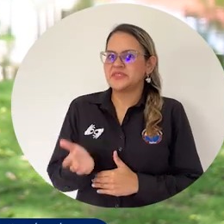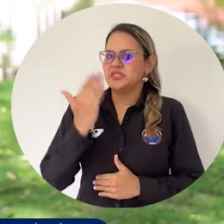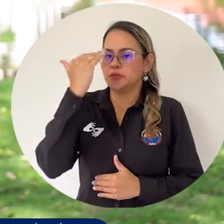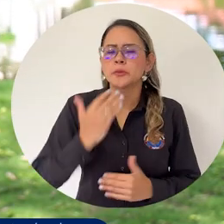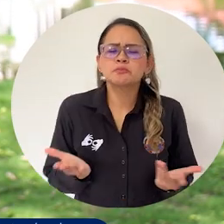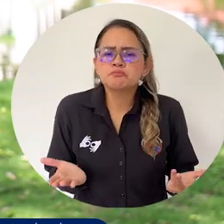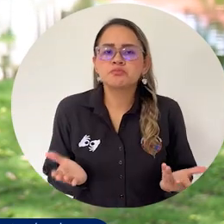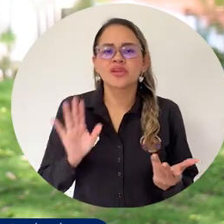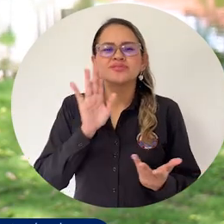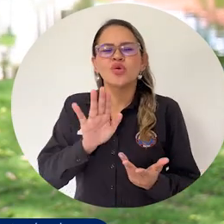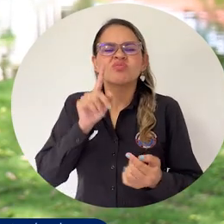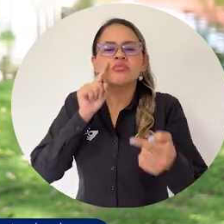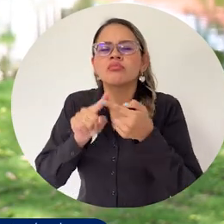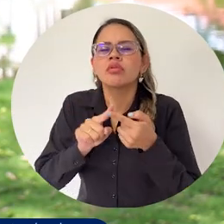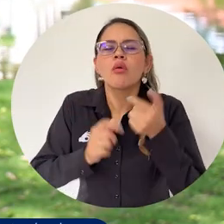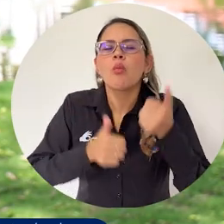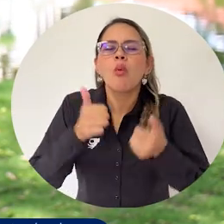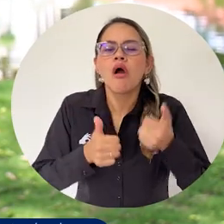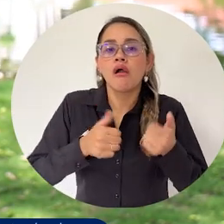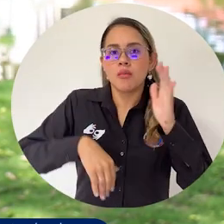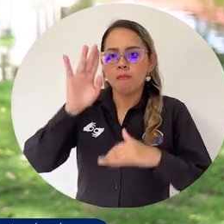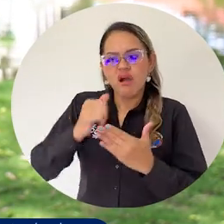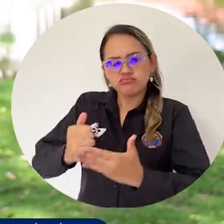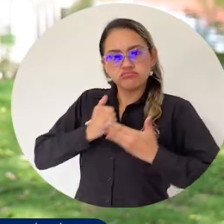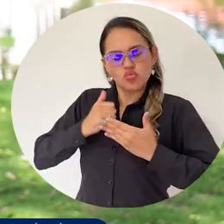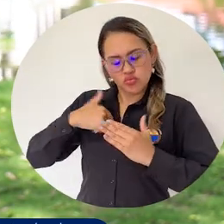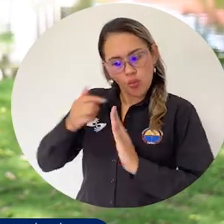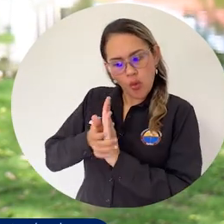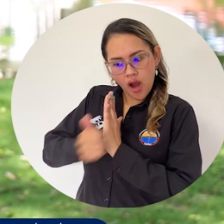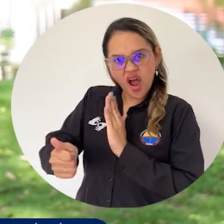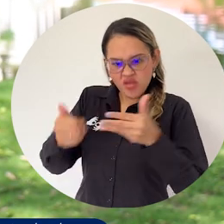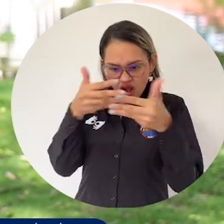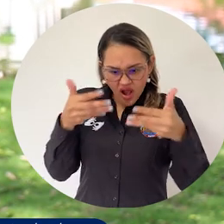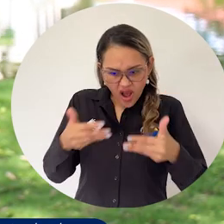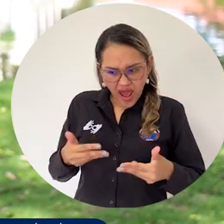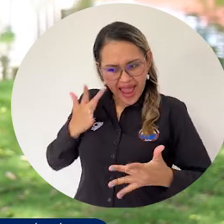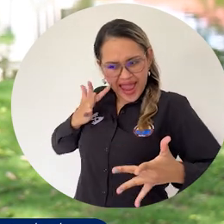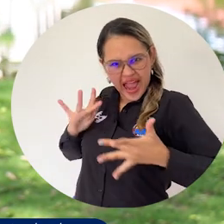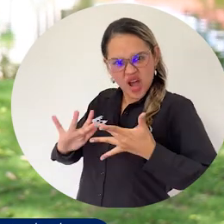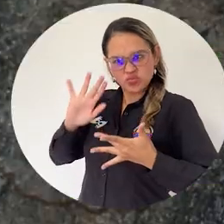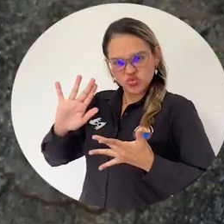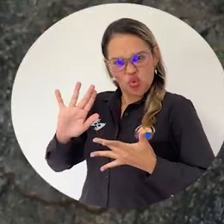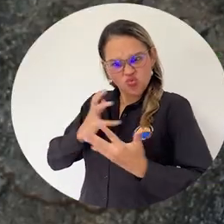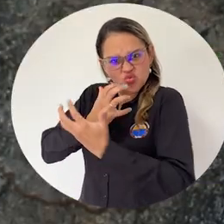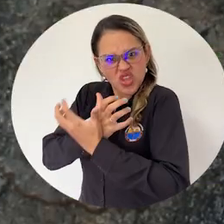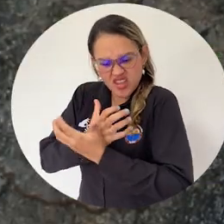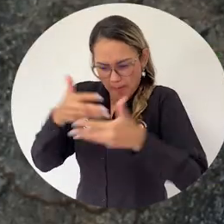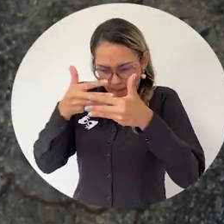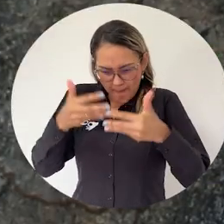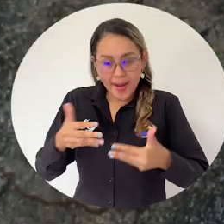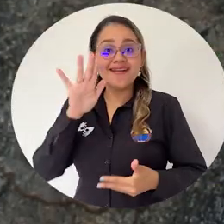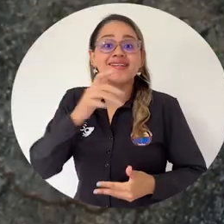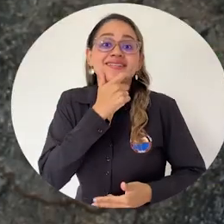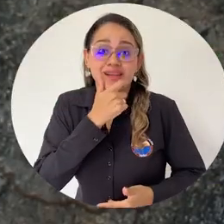tiene una particularidad que realmente es para potenciar o ayudar a mejorar estas habilidades de escritura científica en inglés. ¿Cómo establecer esos